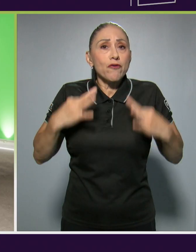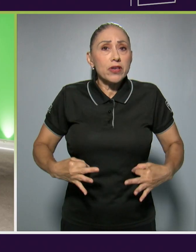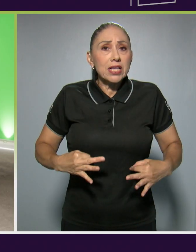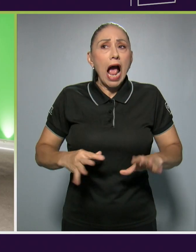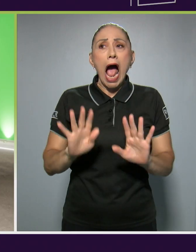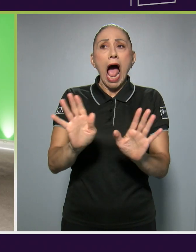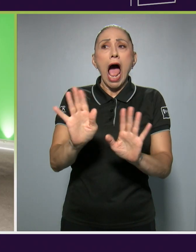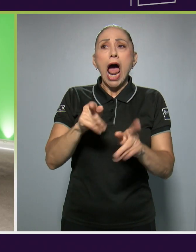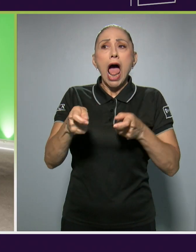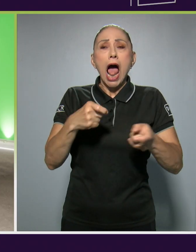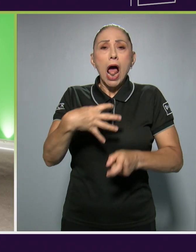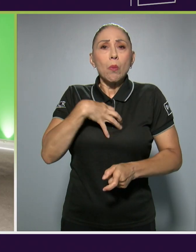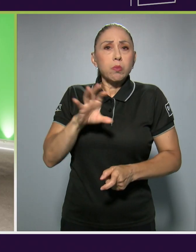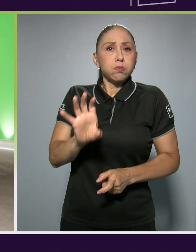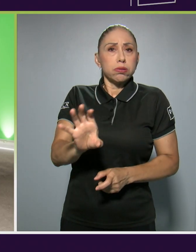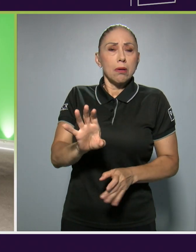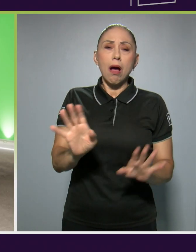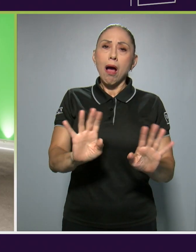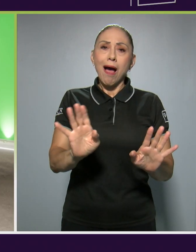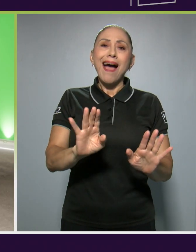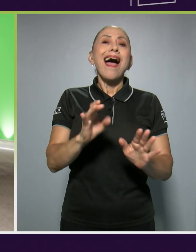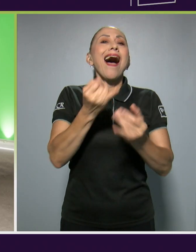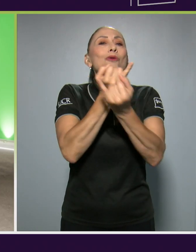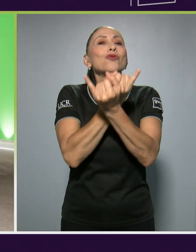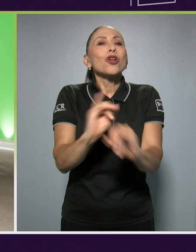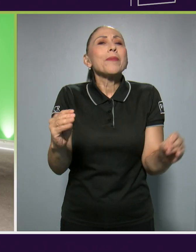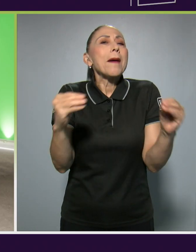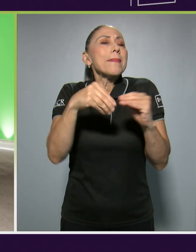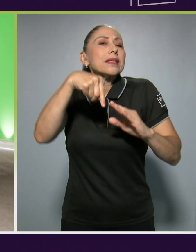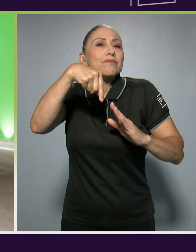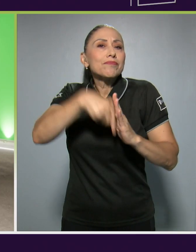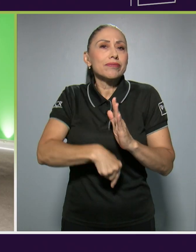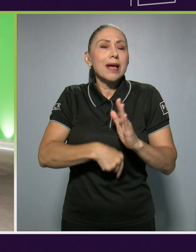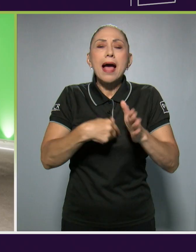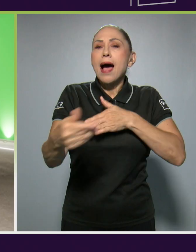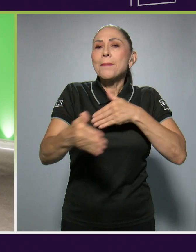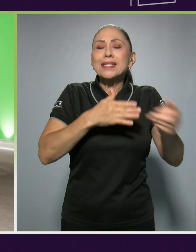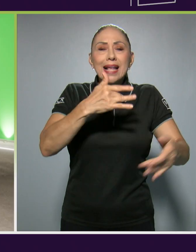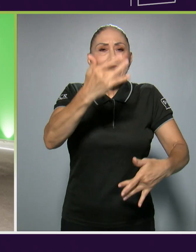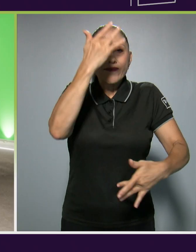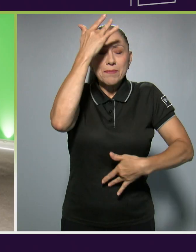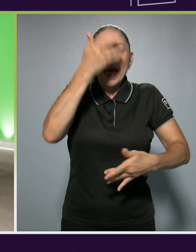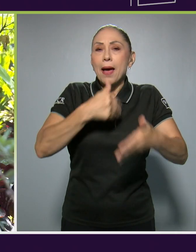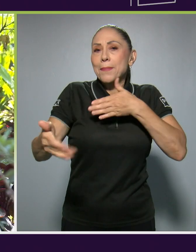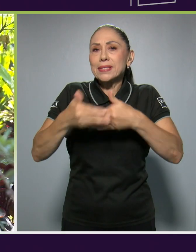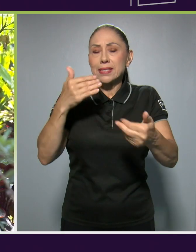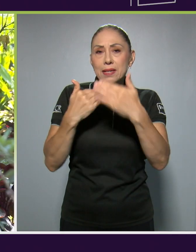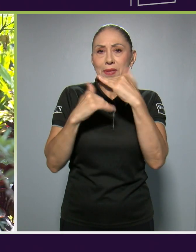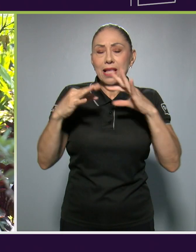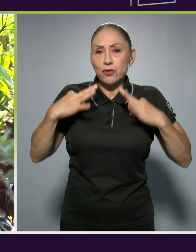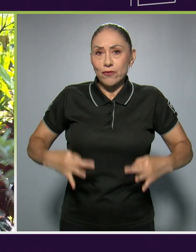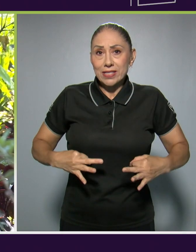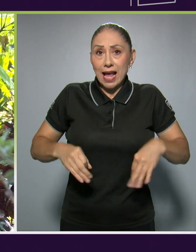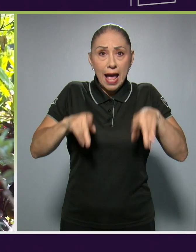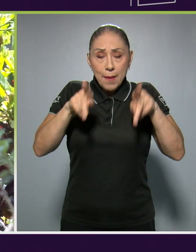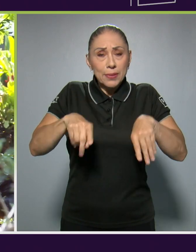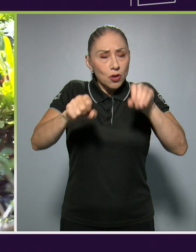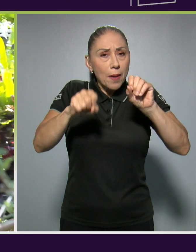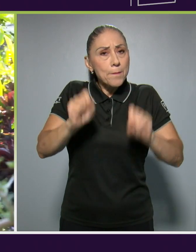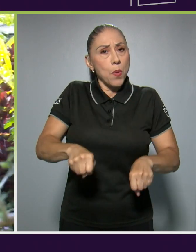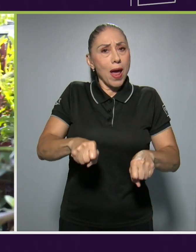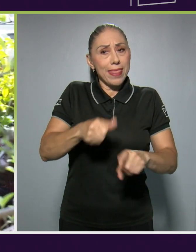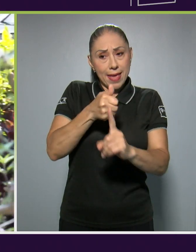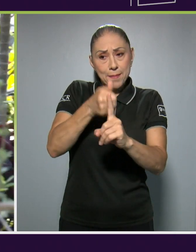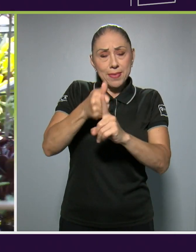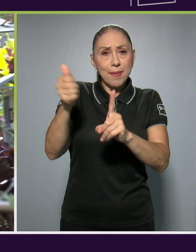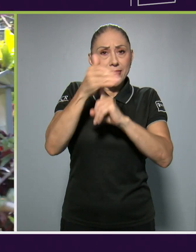la autonomía va más allá. Es a pesar de enfermedad o limitación física, que la persona tenga la potestad de poder decidir